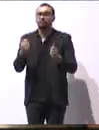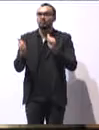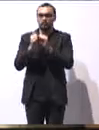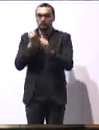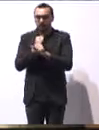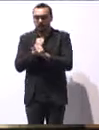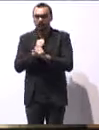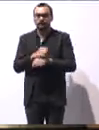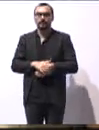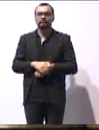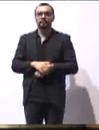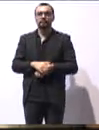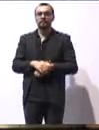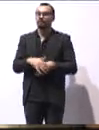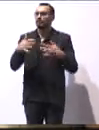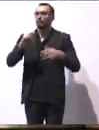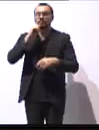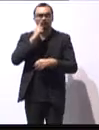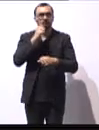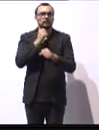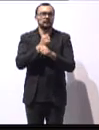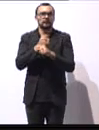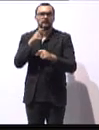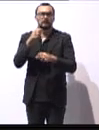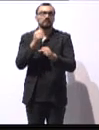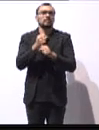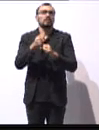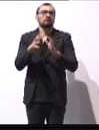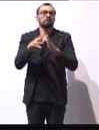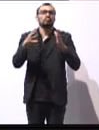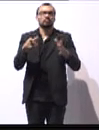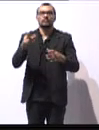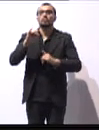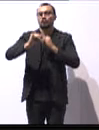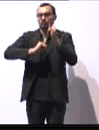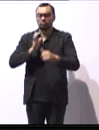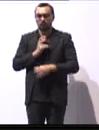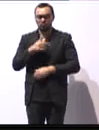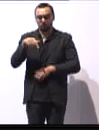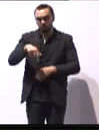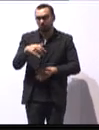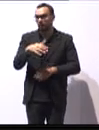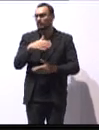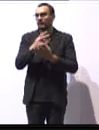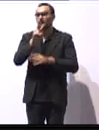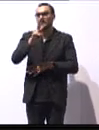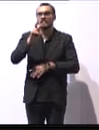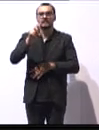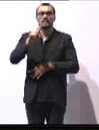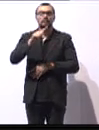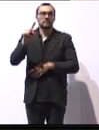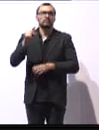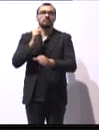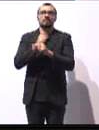regula, es genial y es fantástica, y esa sinergia es la que está contando que hoy tenemos casi